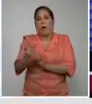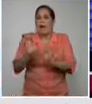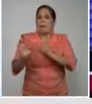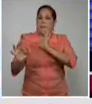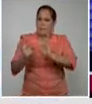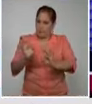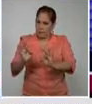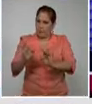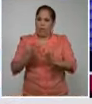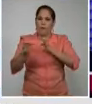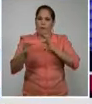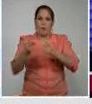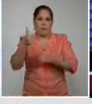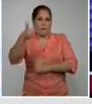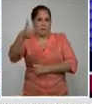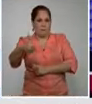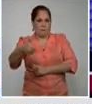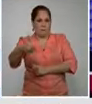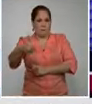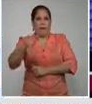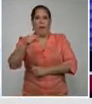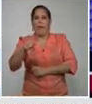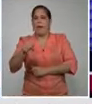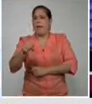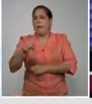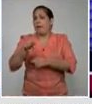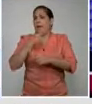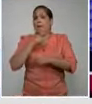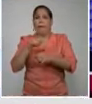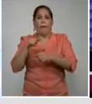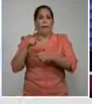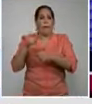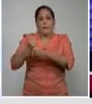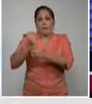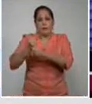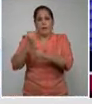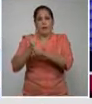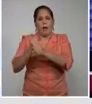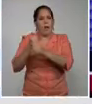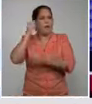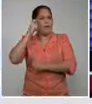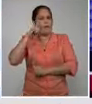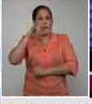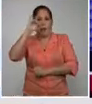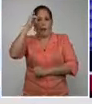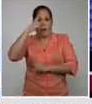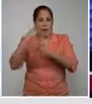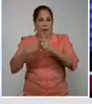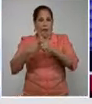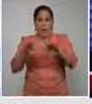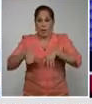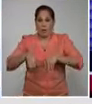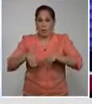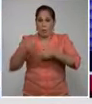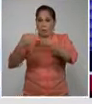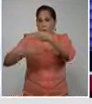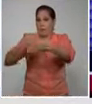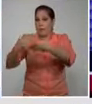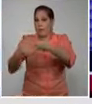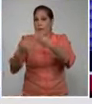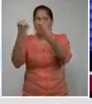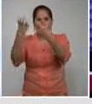esto funcione bien. Y ahí está Encomé, ahí están los trabajadores del Instituto Finlay que están asumiendo todo el proceso de